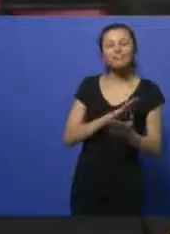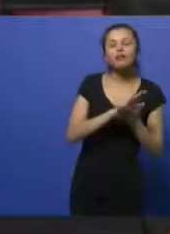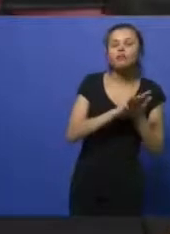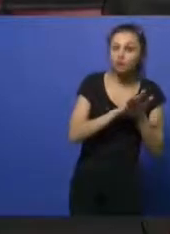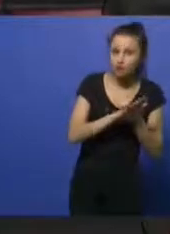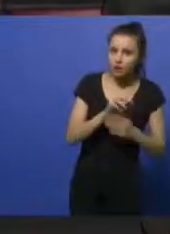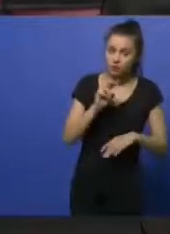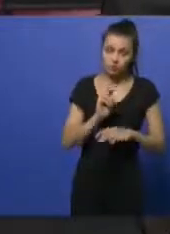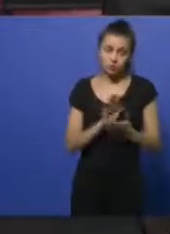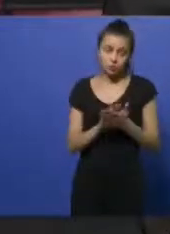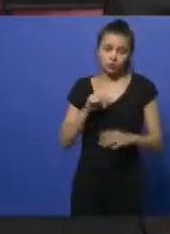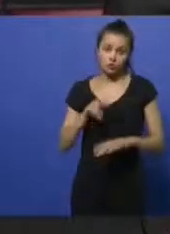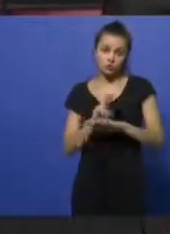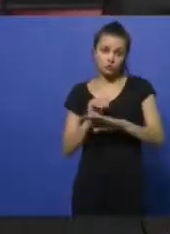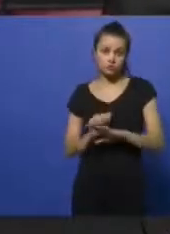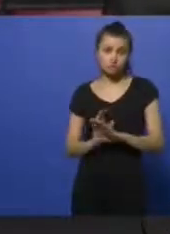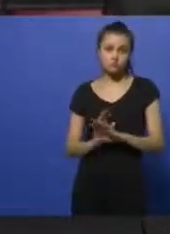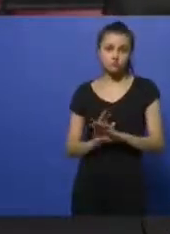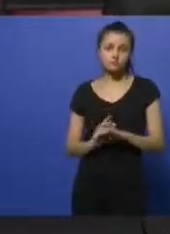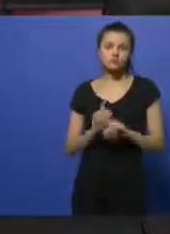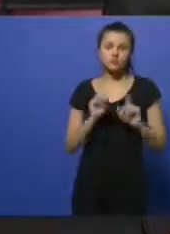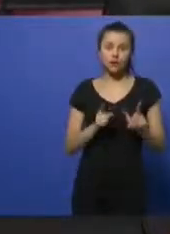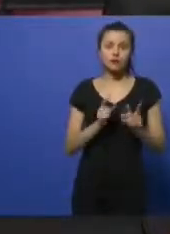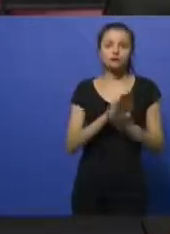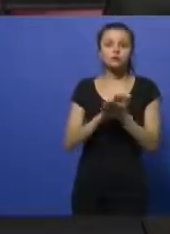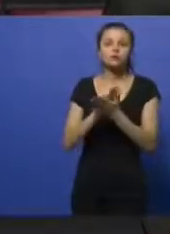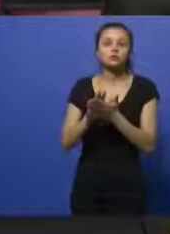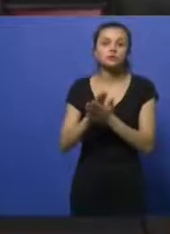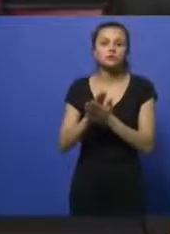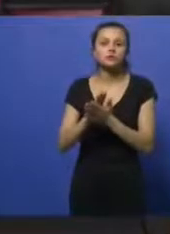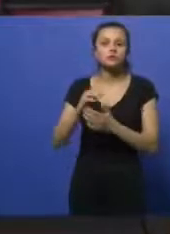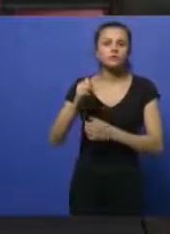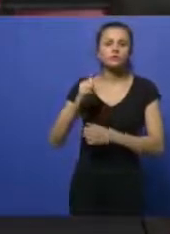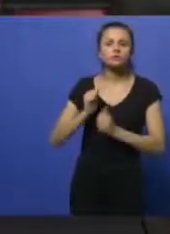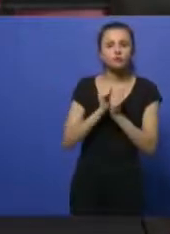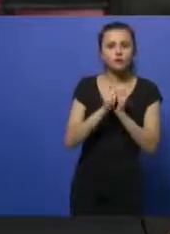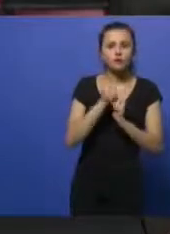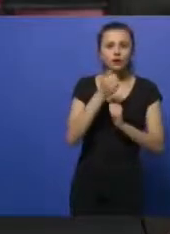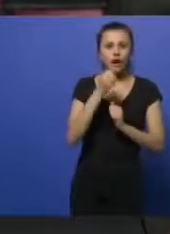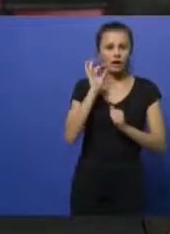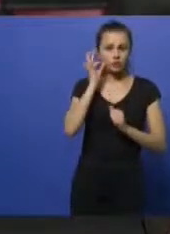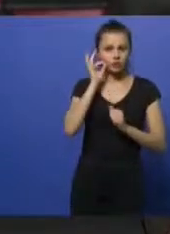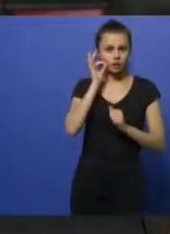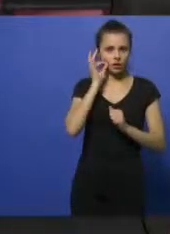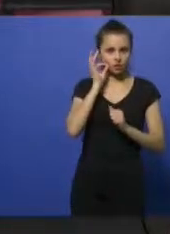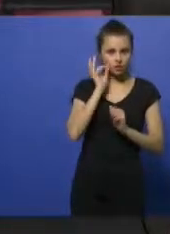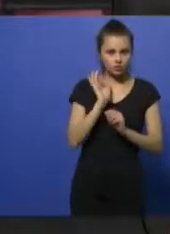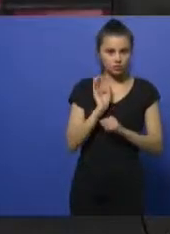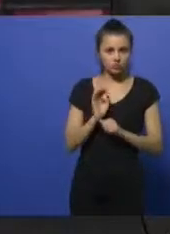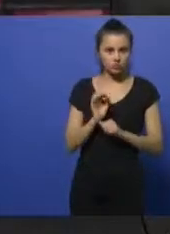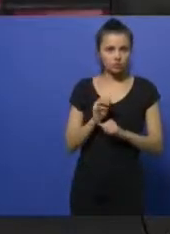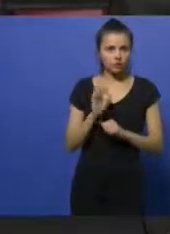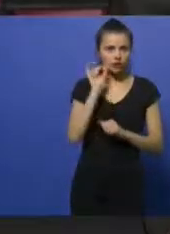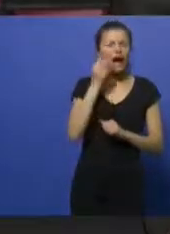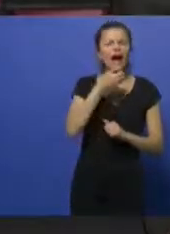un hecho en Villa María y se dio un hecho en la fábrica de Azul. Mi apellido es Mercado y el del